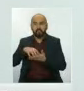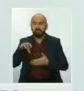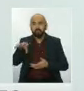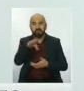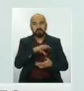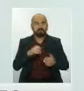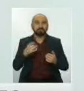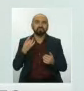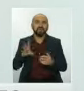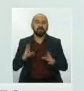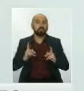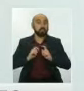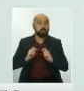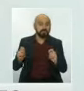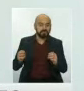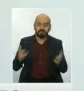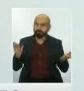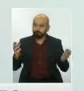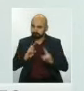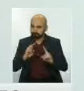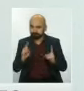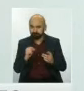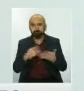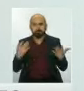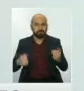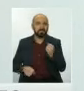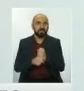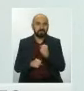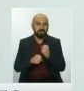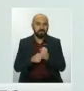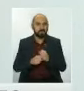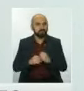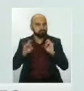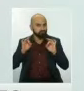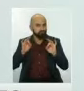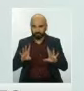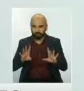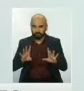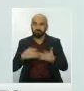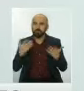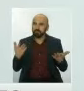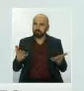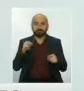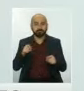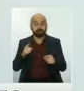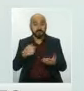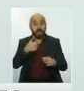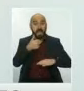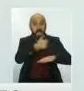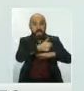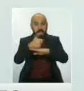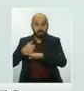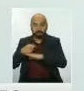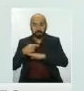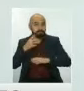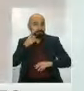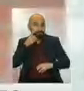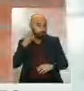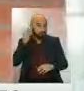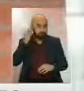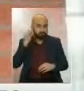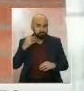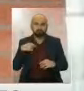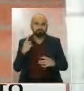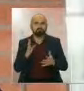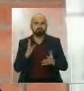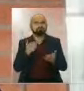para el anuncio, sino que más bien sea un trabajo permanente de aquí en adelante, donde los alcaldes y alcaldesas participemos. Hay